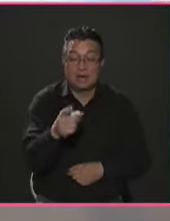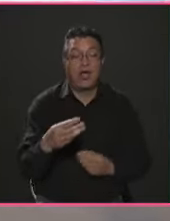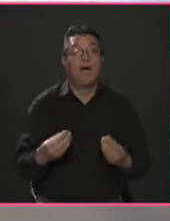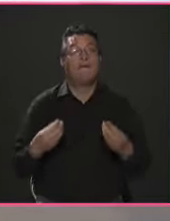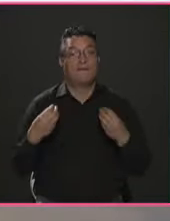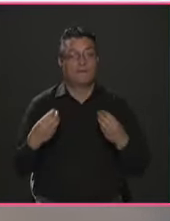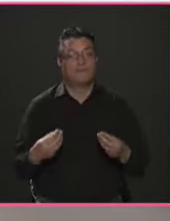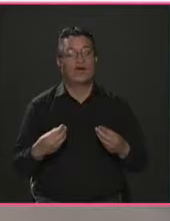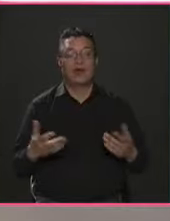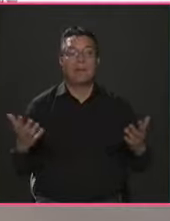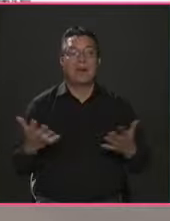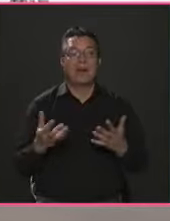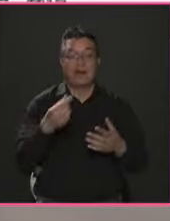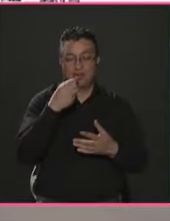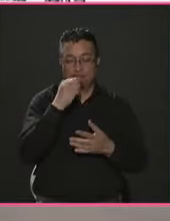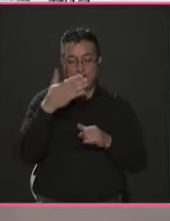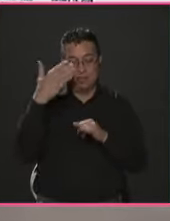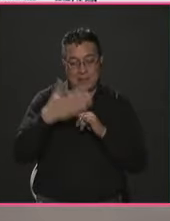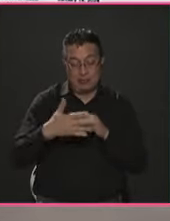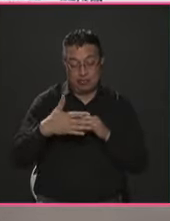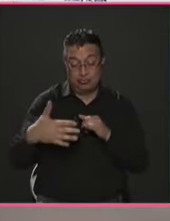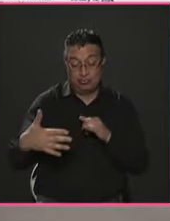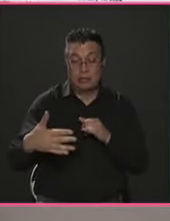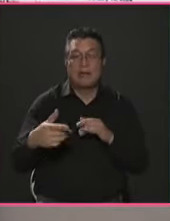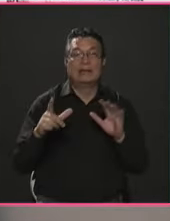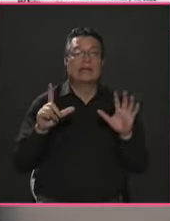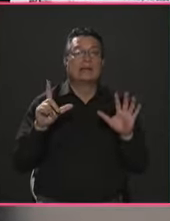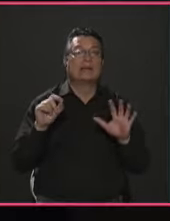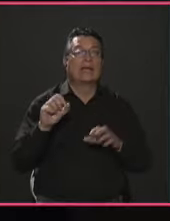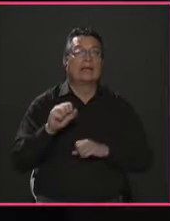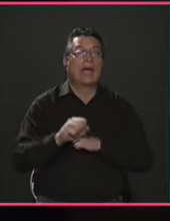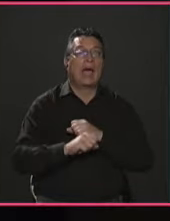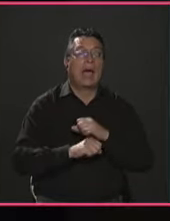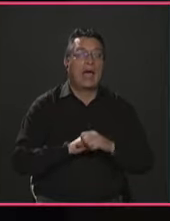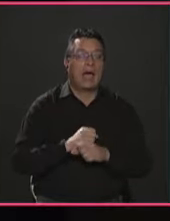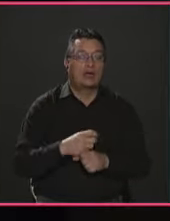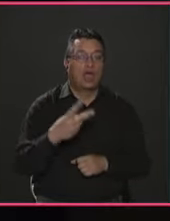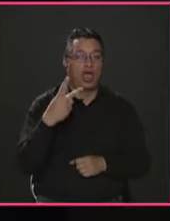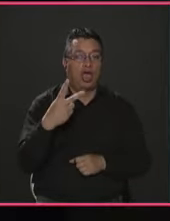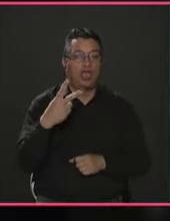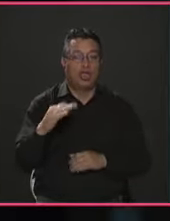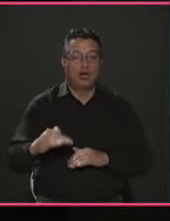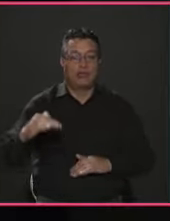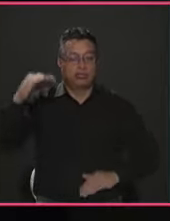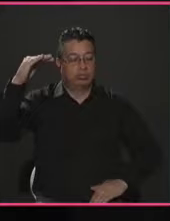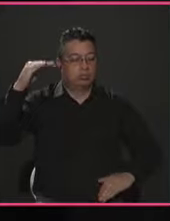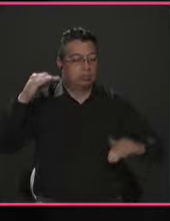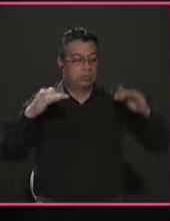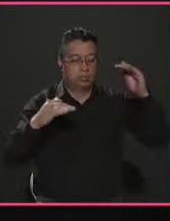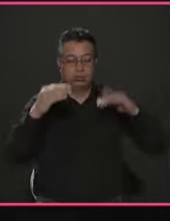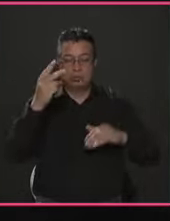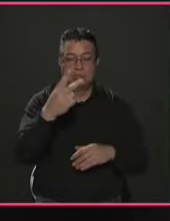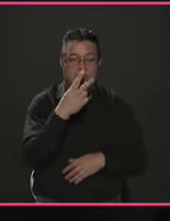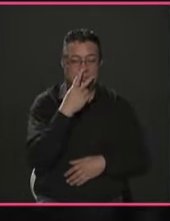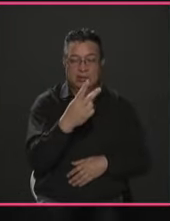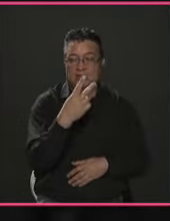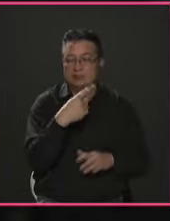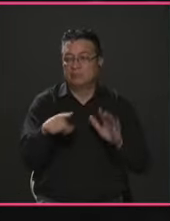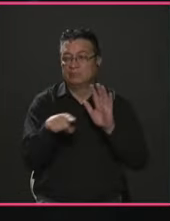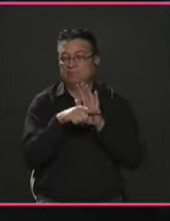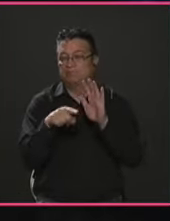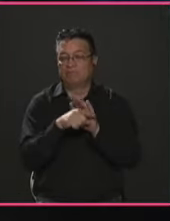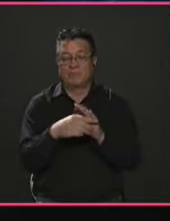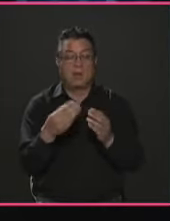ser bueno para el corto plazo duró siete décadas dos generaciones que no vieron ningún ninguna